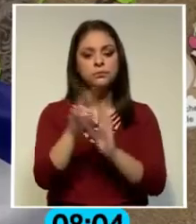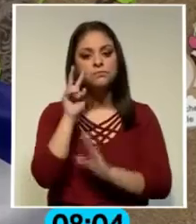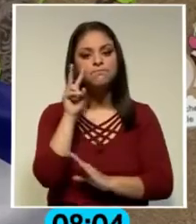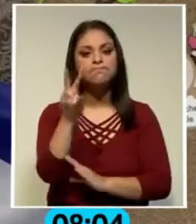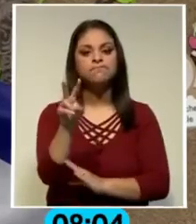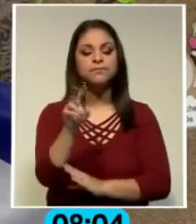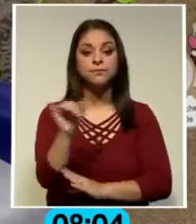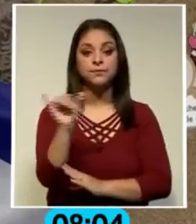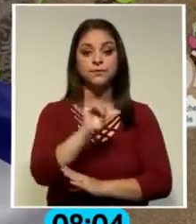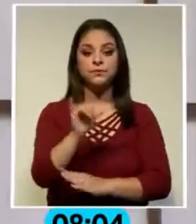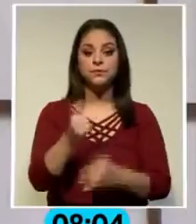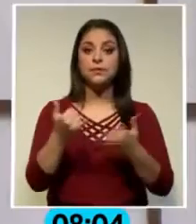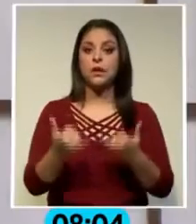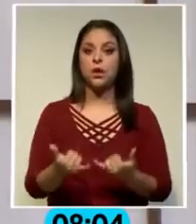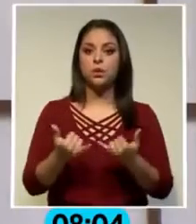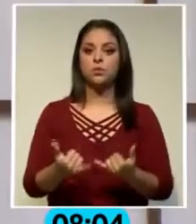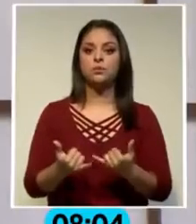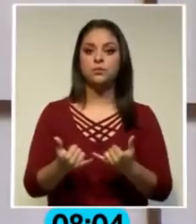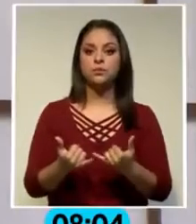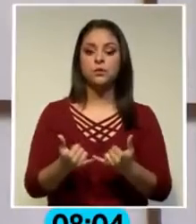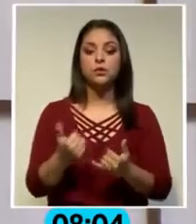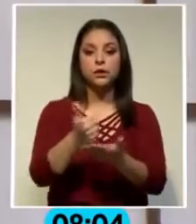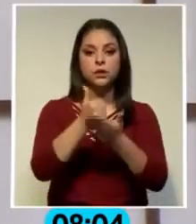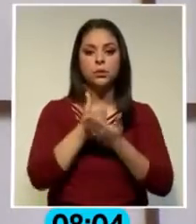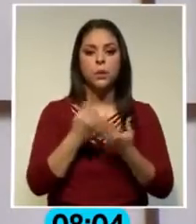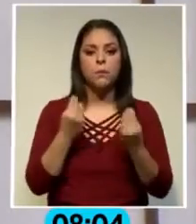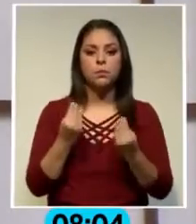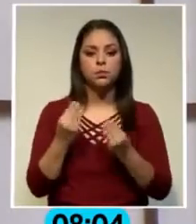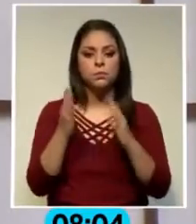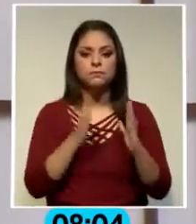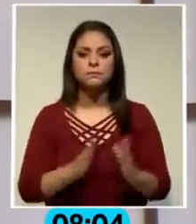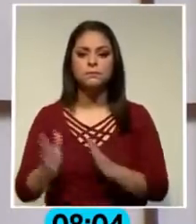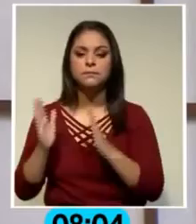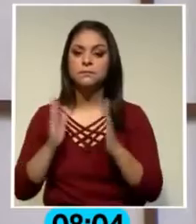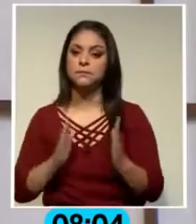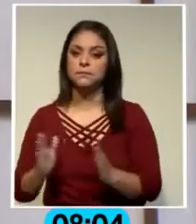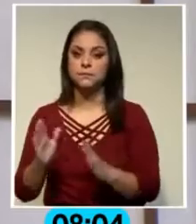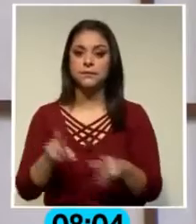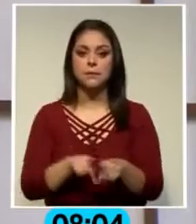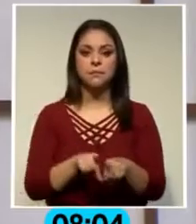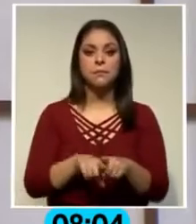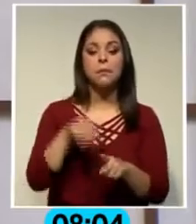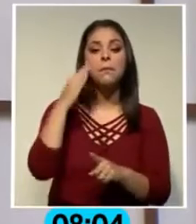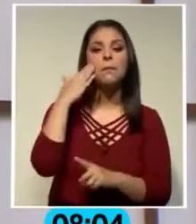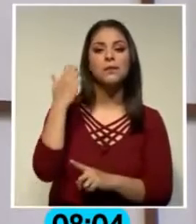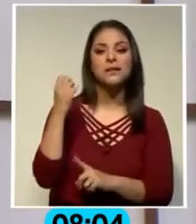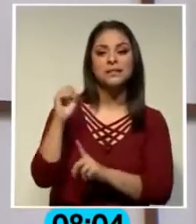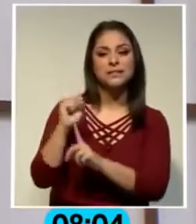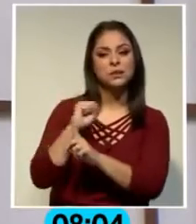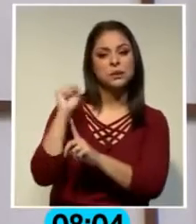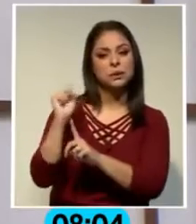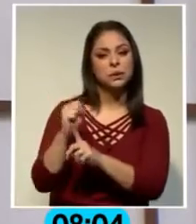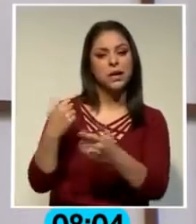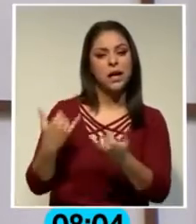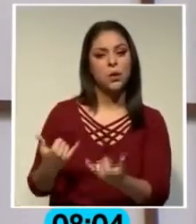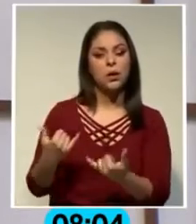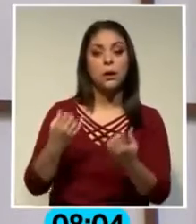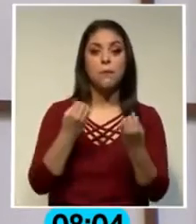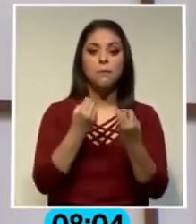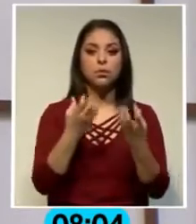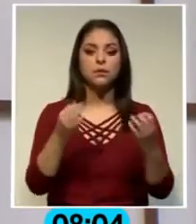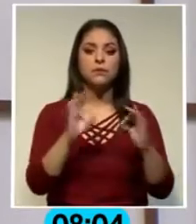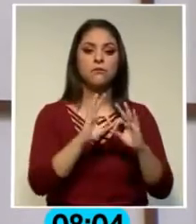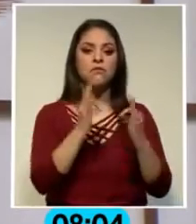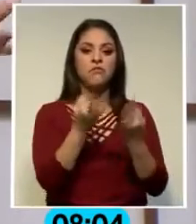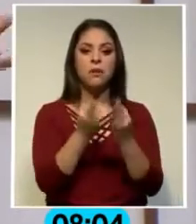aprendan un montón. De seguro que sí, ¿verdad, niña Gwen? Porque con esta situación que hemos estado viviendo, muchas, muchas familias se han reinventado